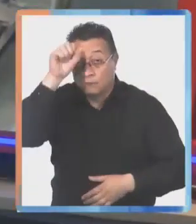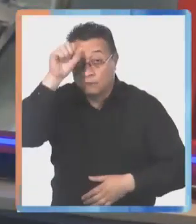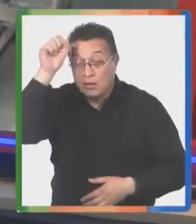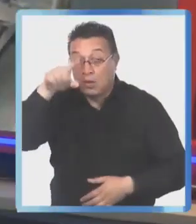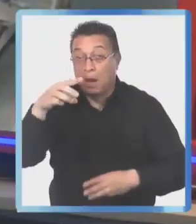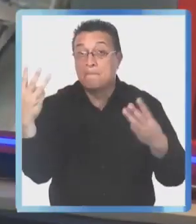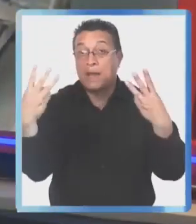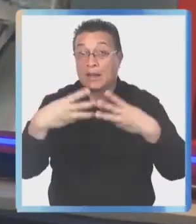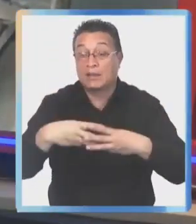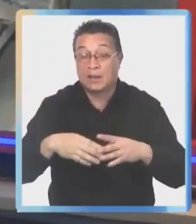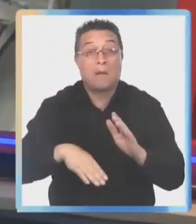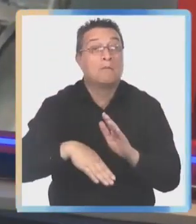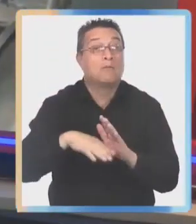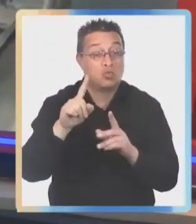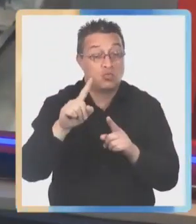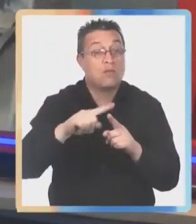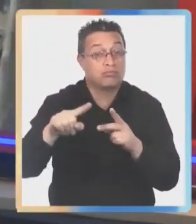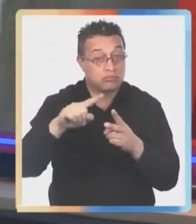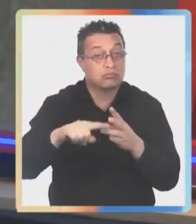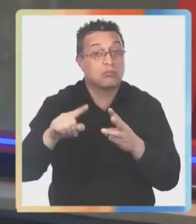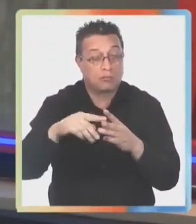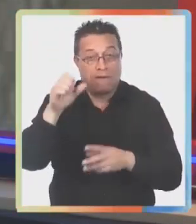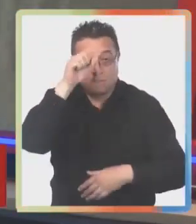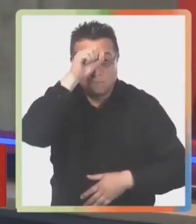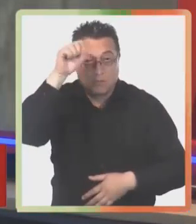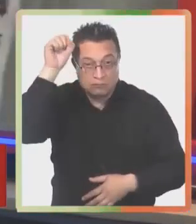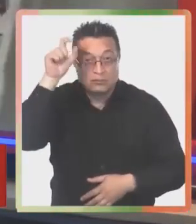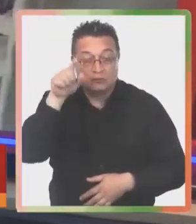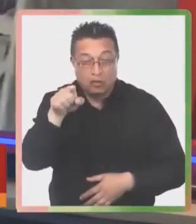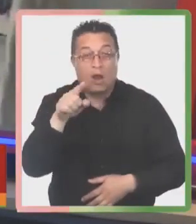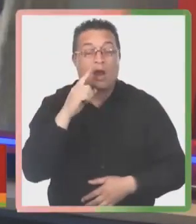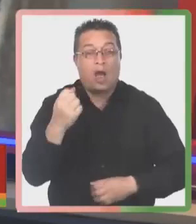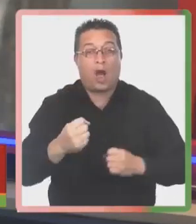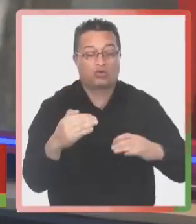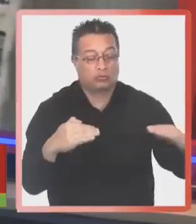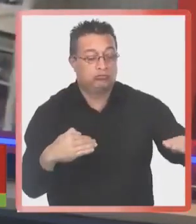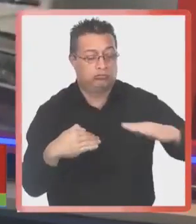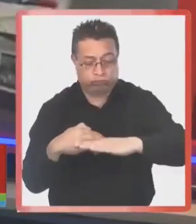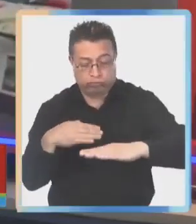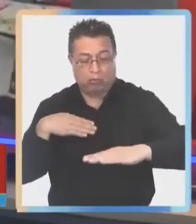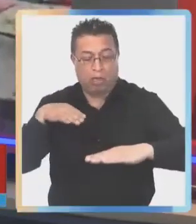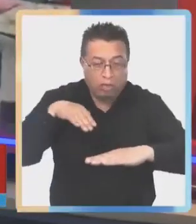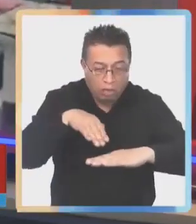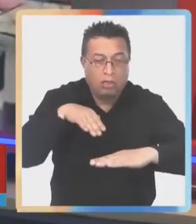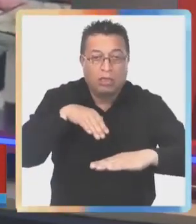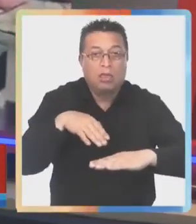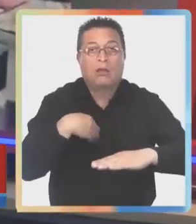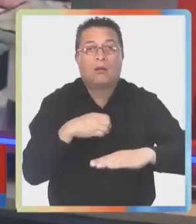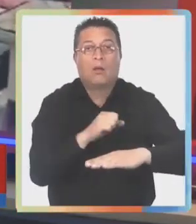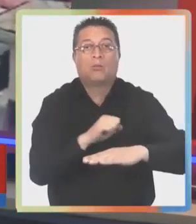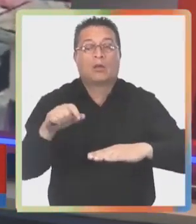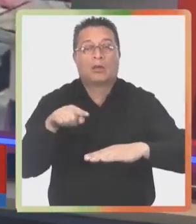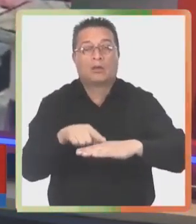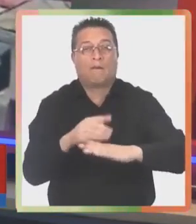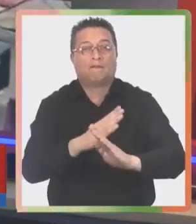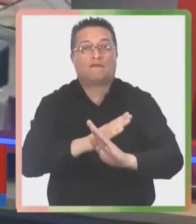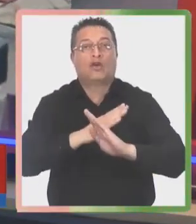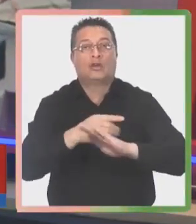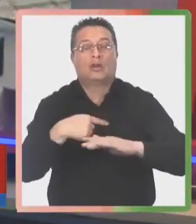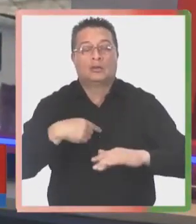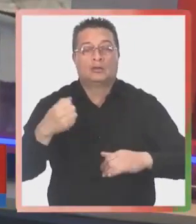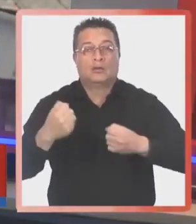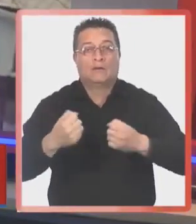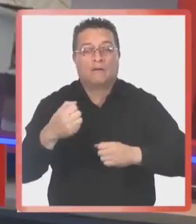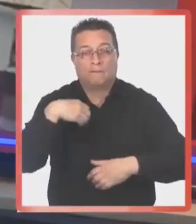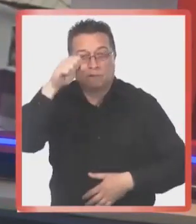Y a propósito de bomberos, en la región de Magallanes, en más de una ocasión, los voluntarios han encontrado vehículos mal estacionados en la salida de la estación,